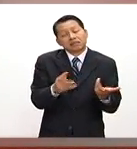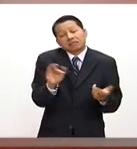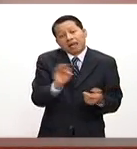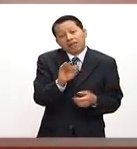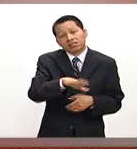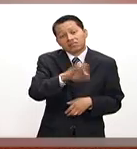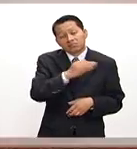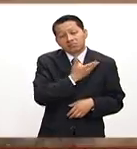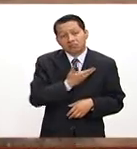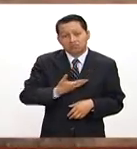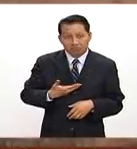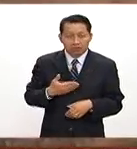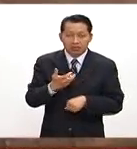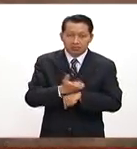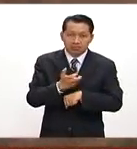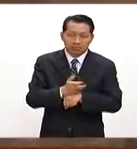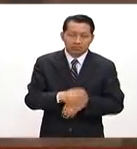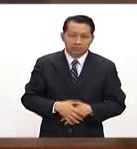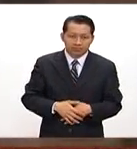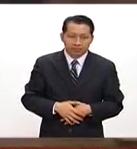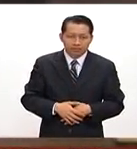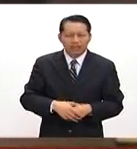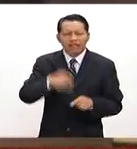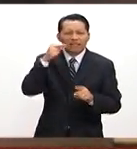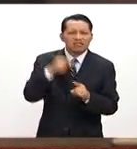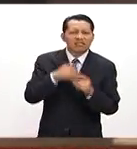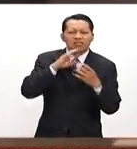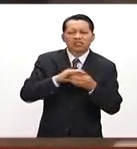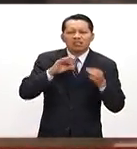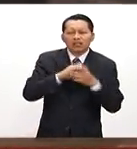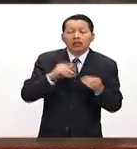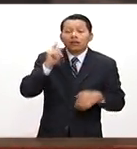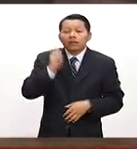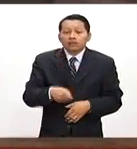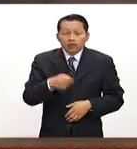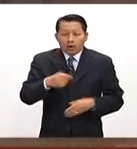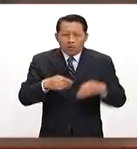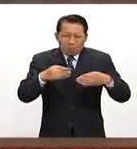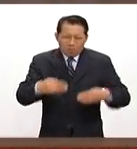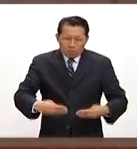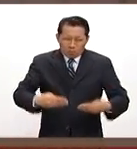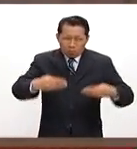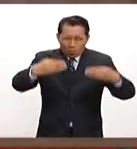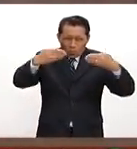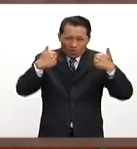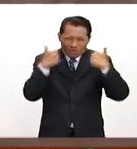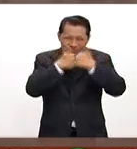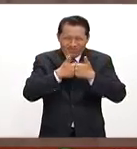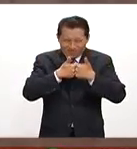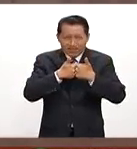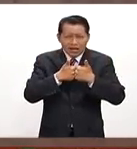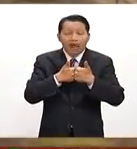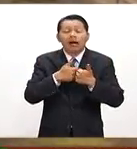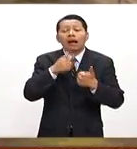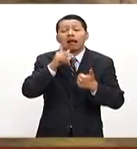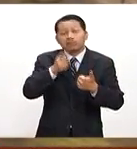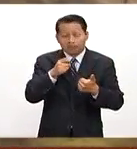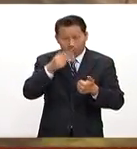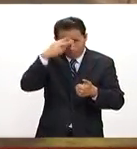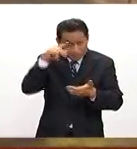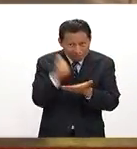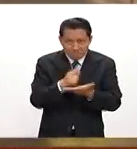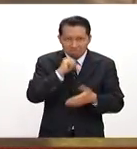de los Estados Unidos. Hizo énfasis en que México no pagará por el muro que pretende construir Donald Trump en caso de llegar a la Casa